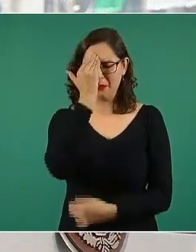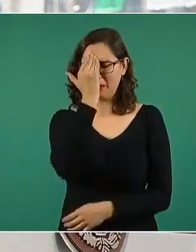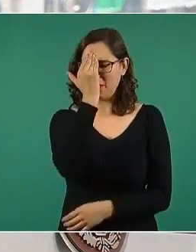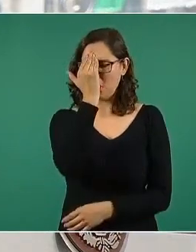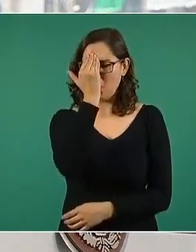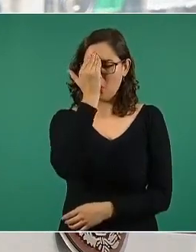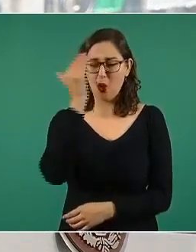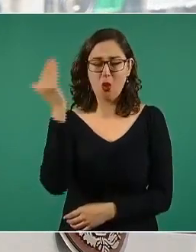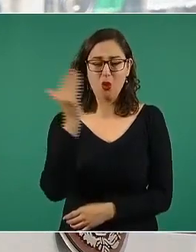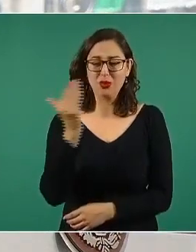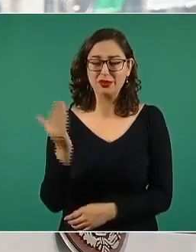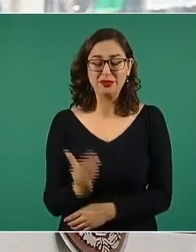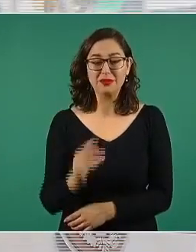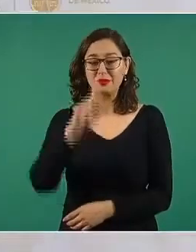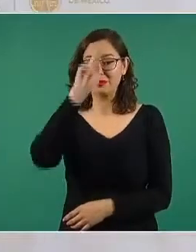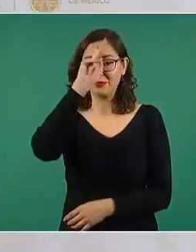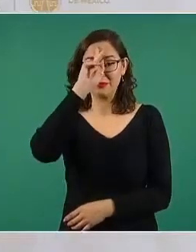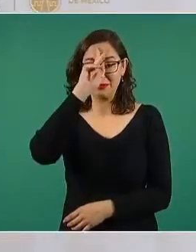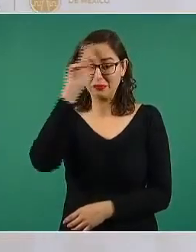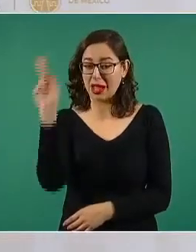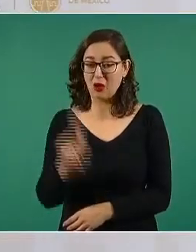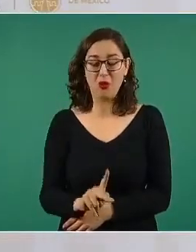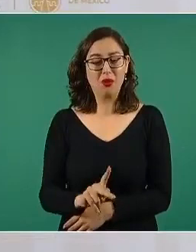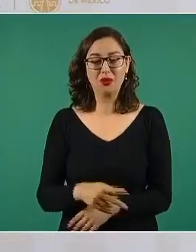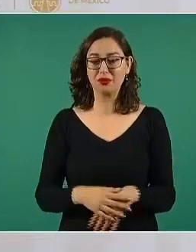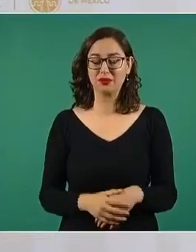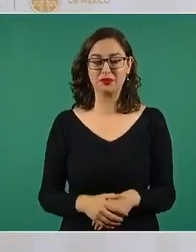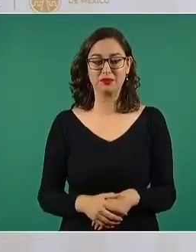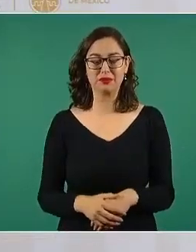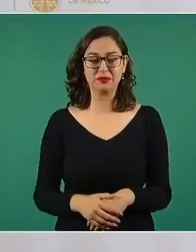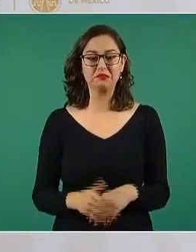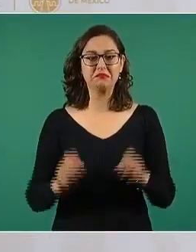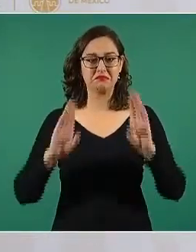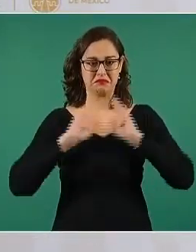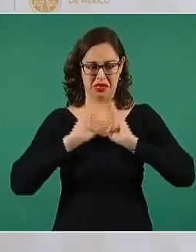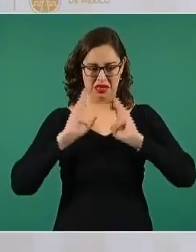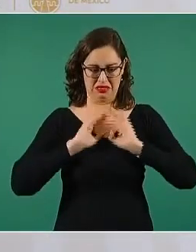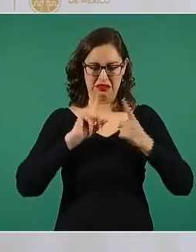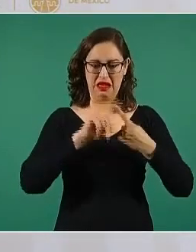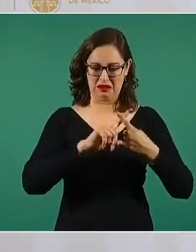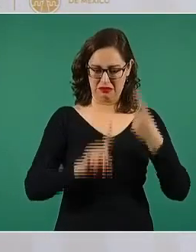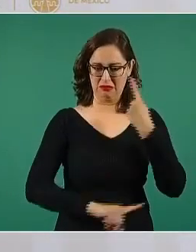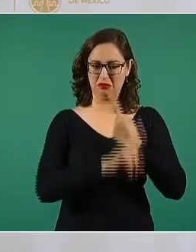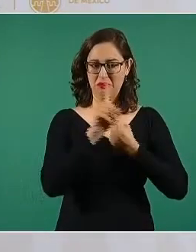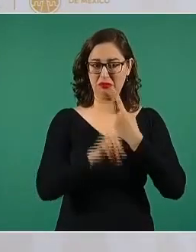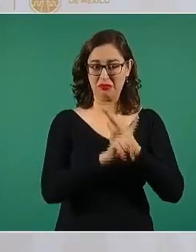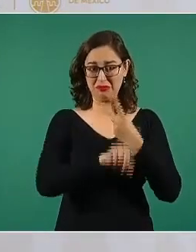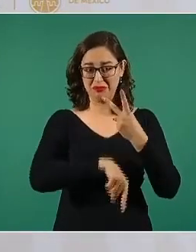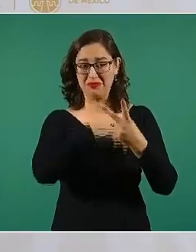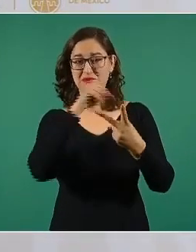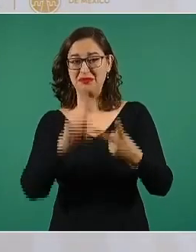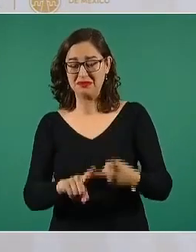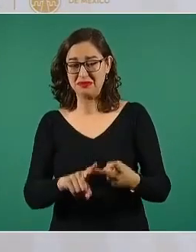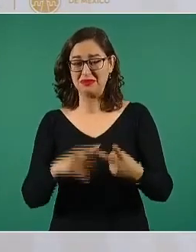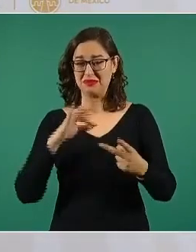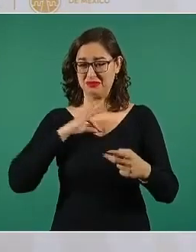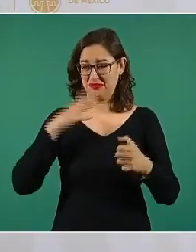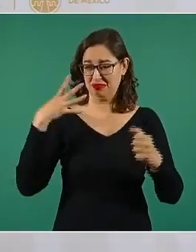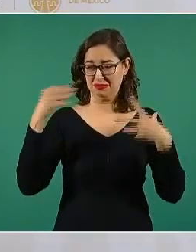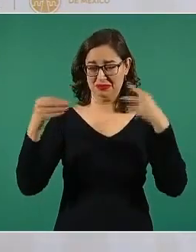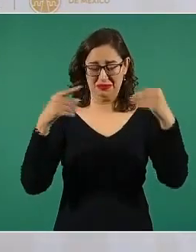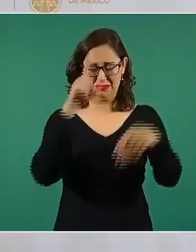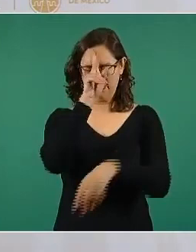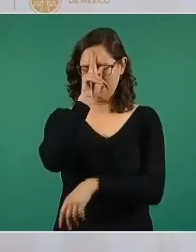peor que la invasión militar, porque sin que nadie